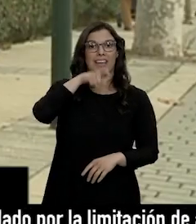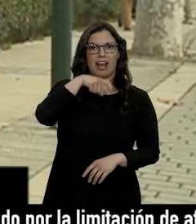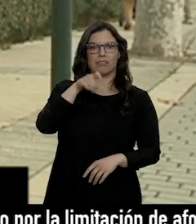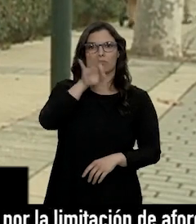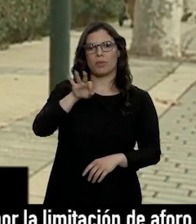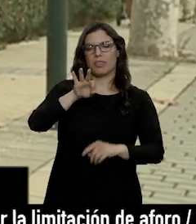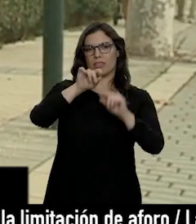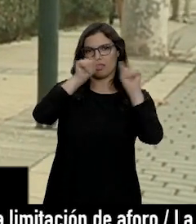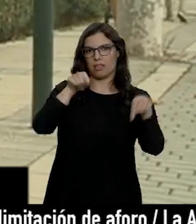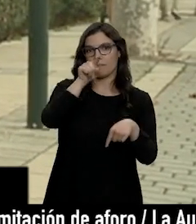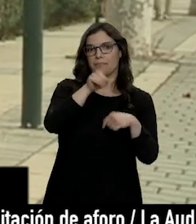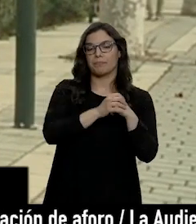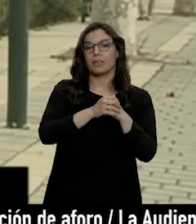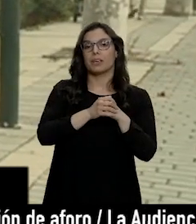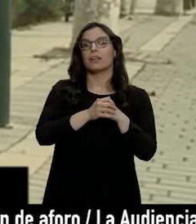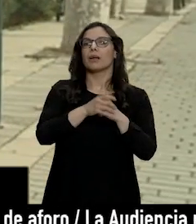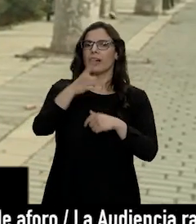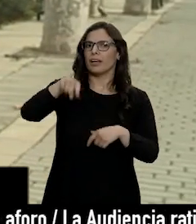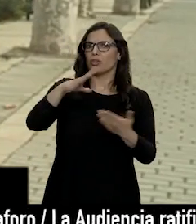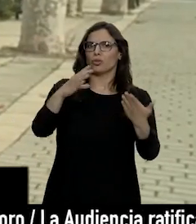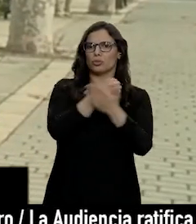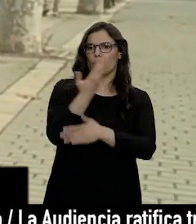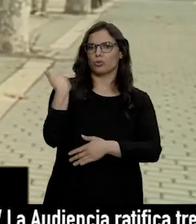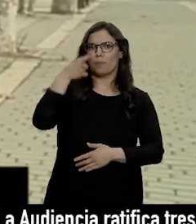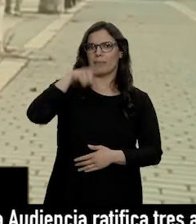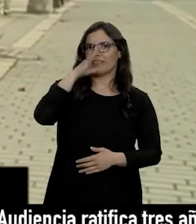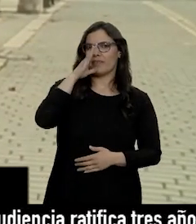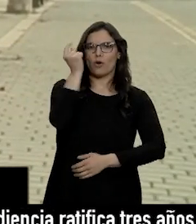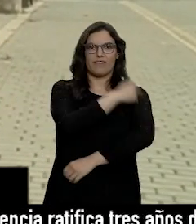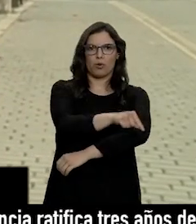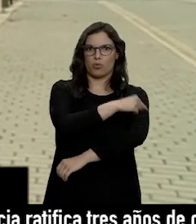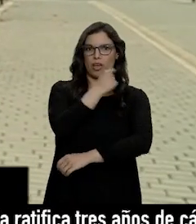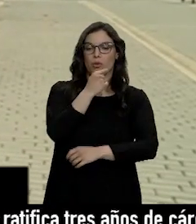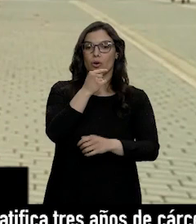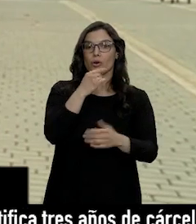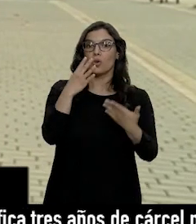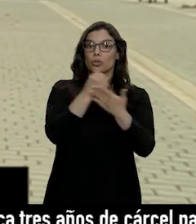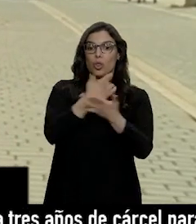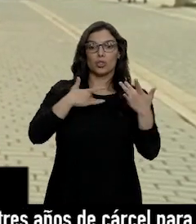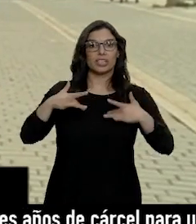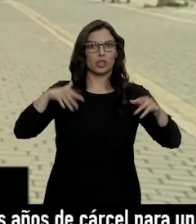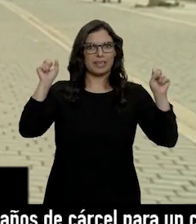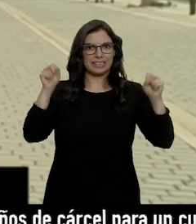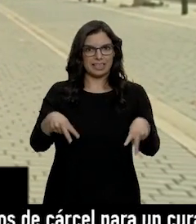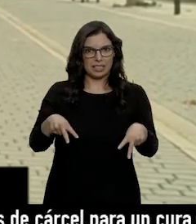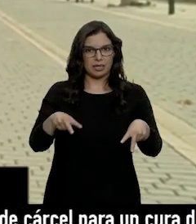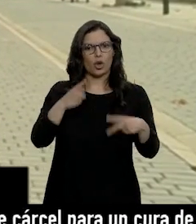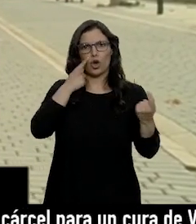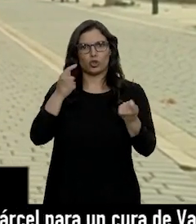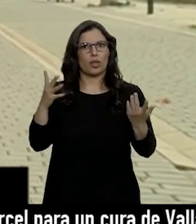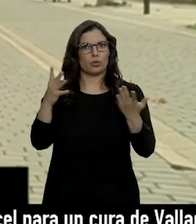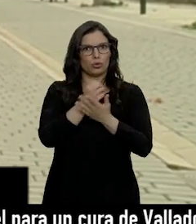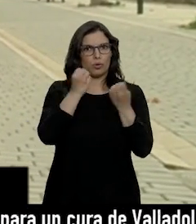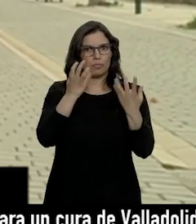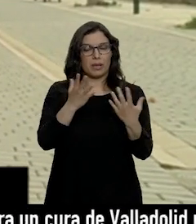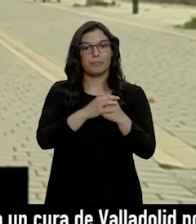tanto residentes como trabajadores fueron vacunados en el mes de febrero. Todos se encuentran asintomáticos y controlados.